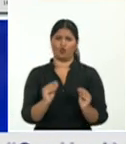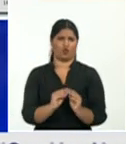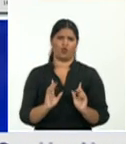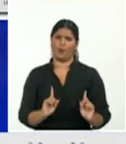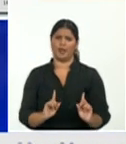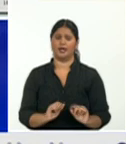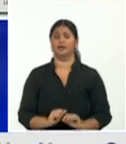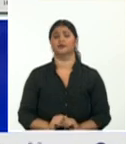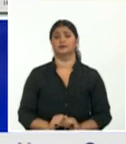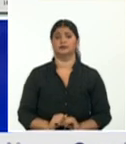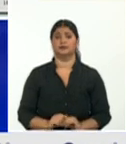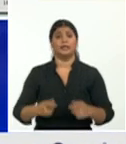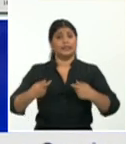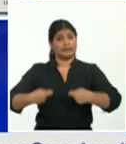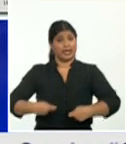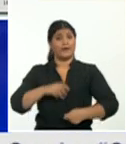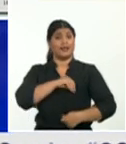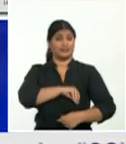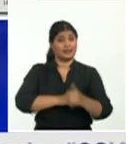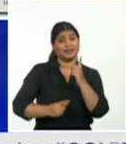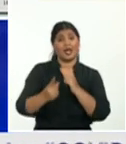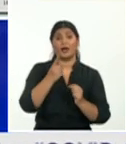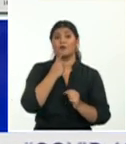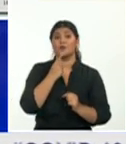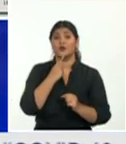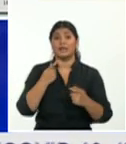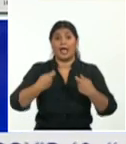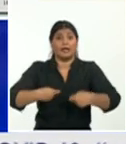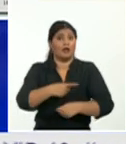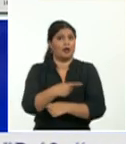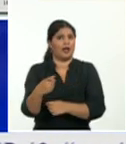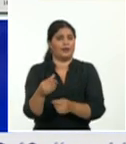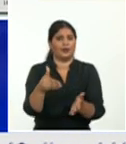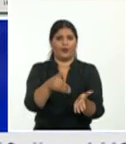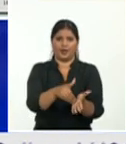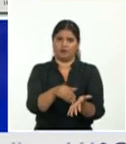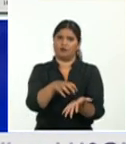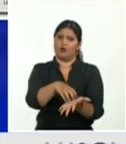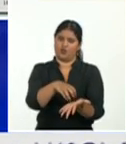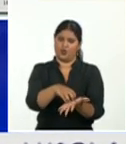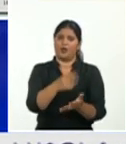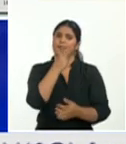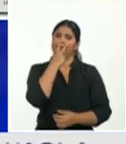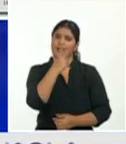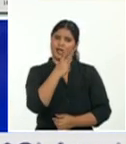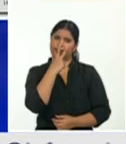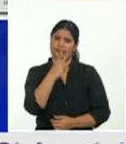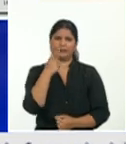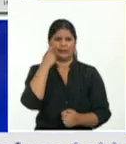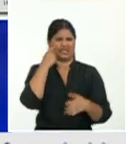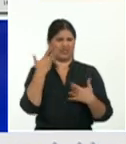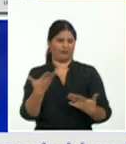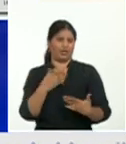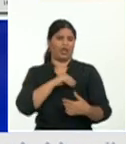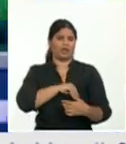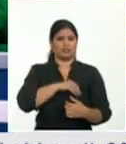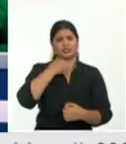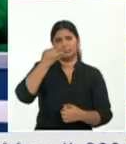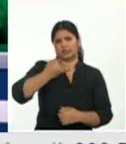que genera, y estamos hablando de 2 meses. No es una cifra que abarque otro periodo.